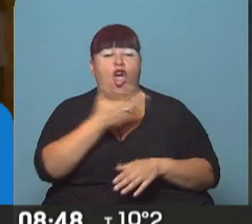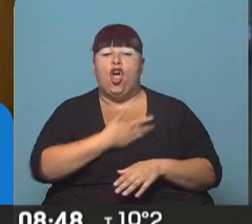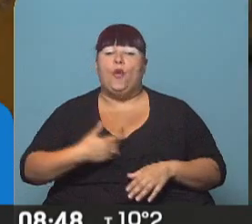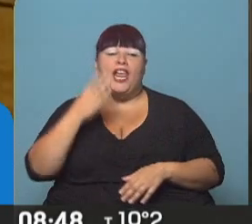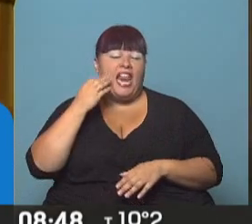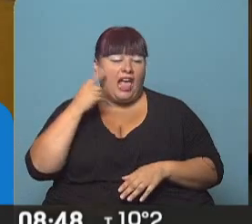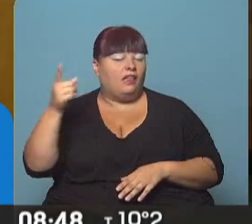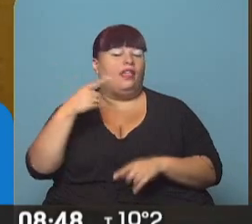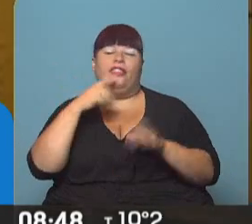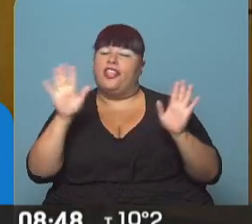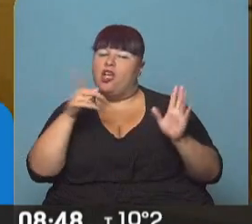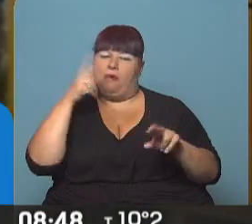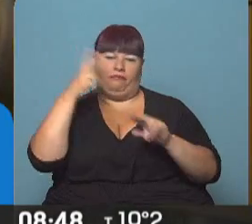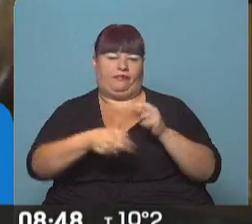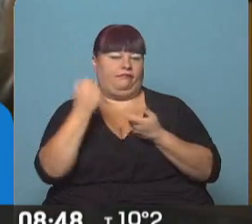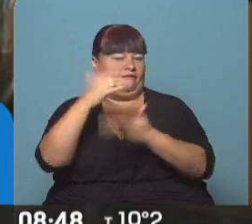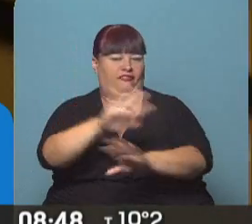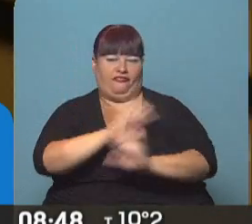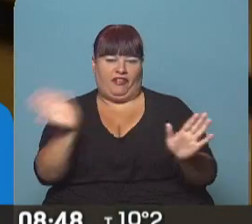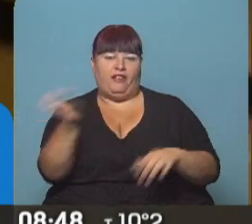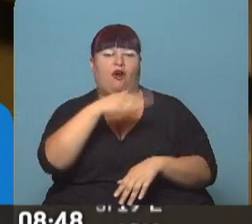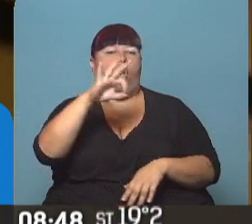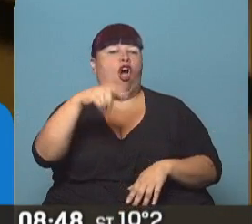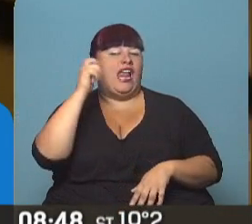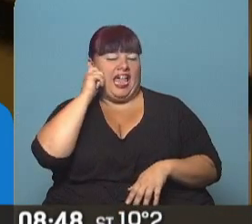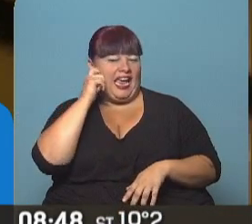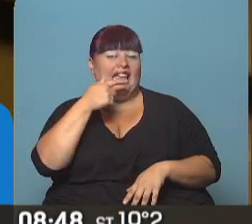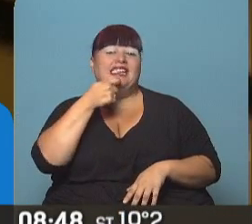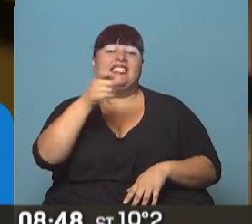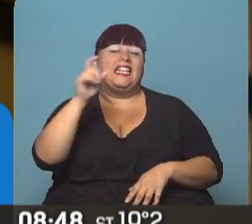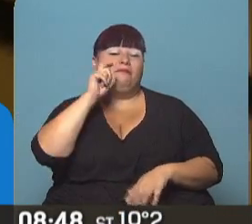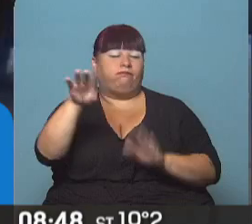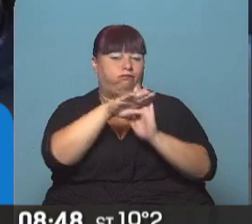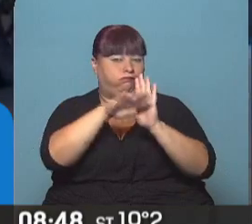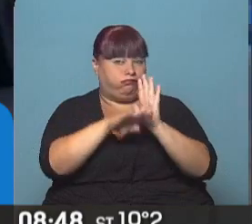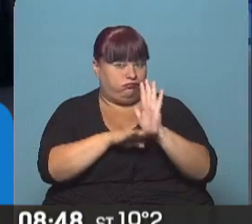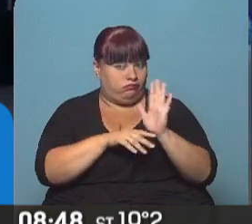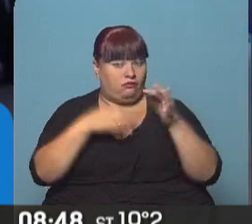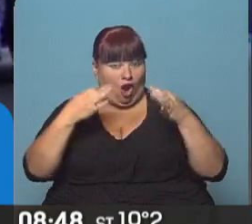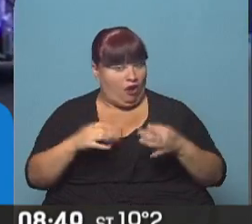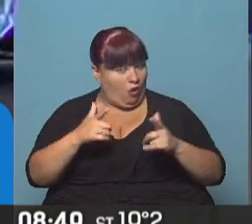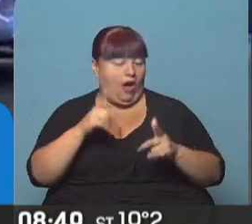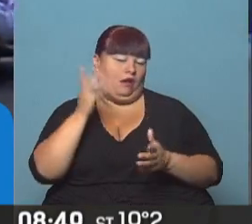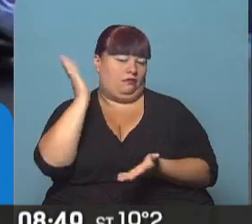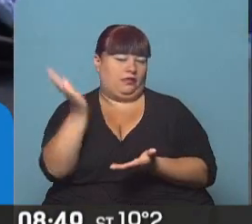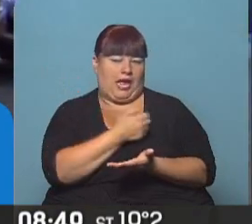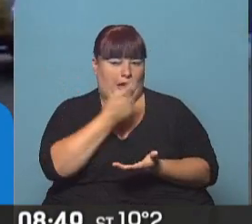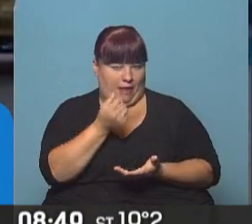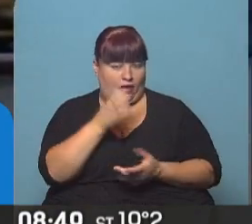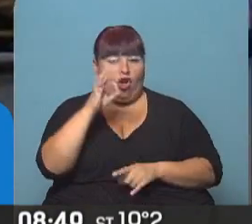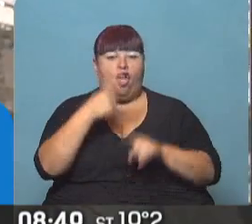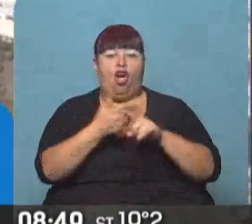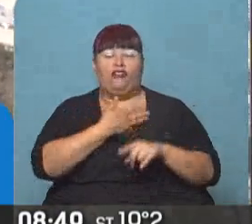gobierno británico anunció que cortará los fondos a todas las organizaciones que no cumplan con los estándares de comportamiento.